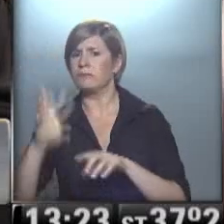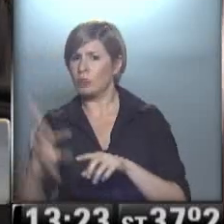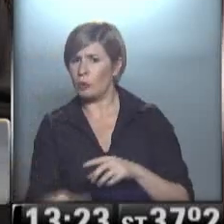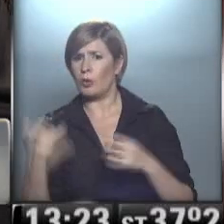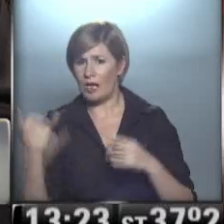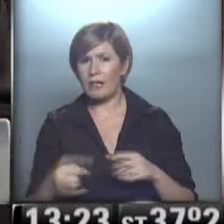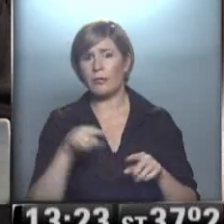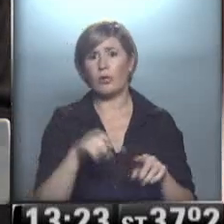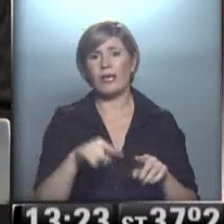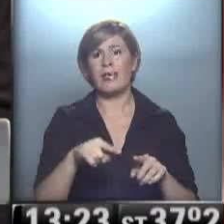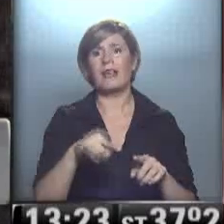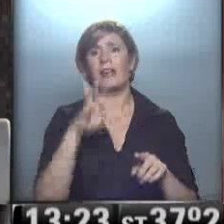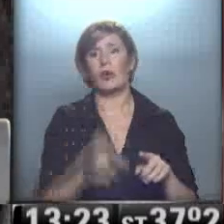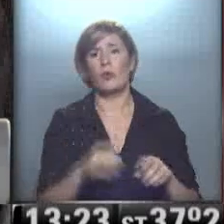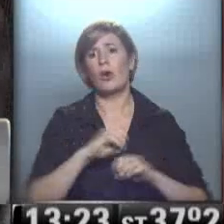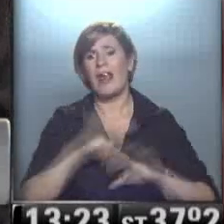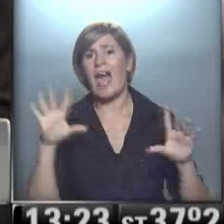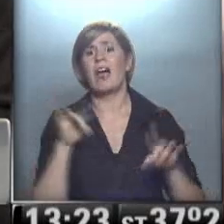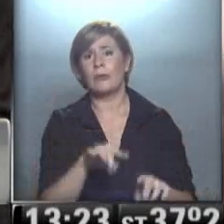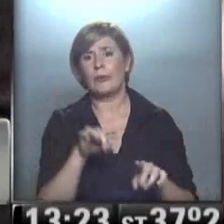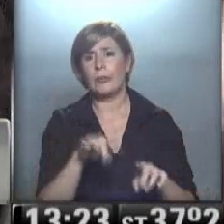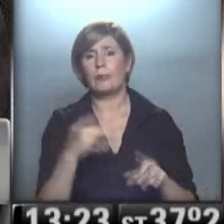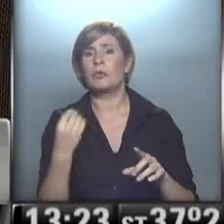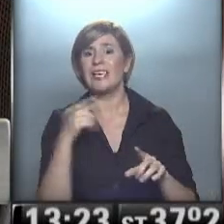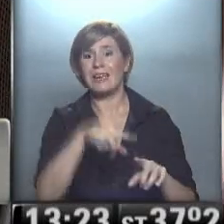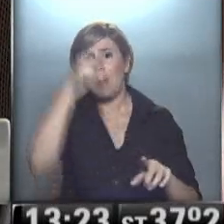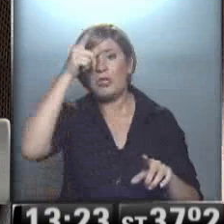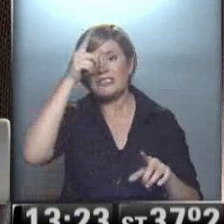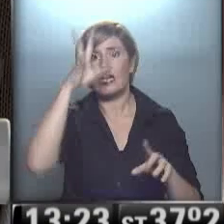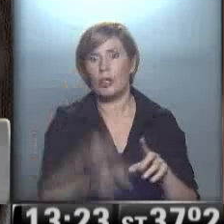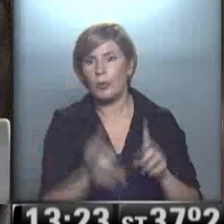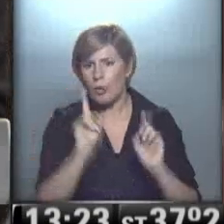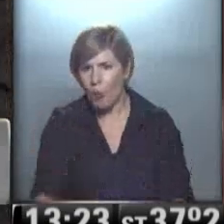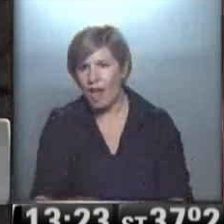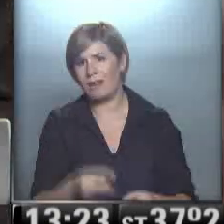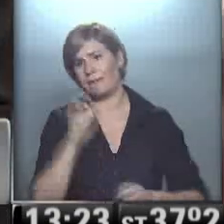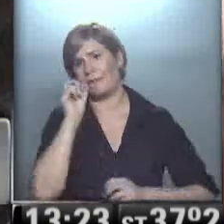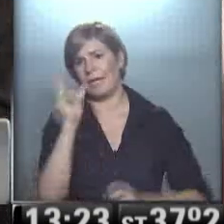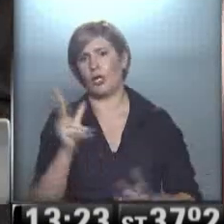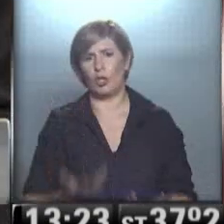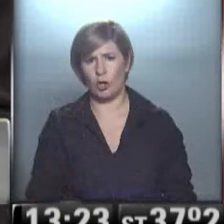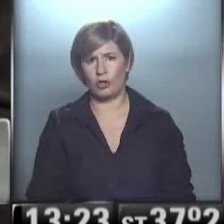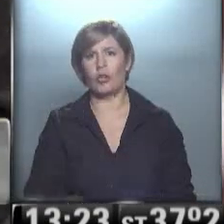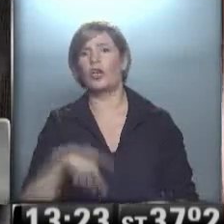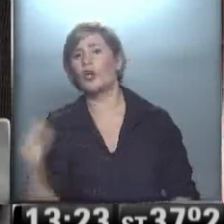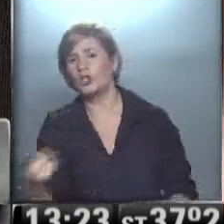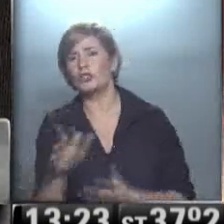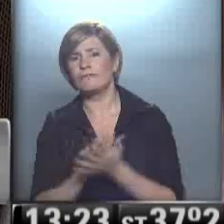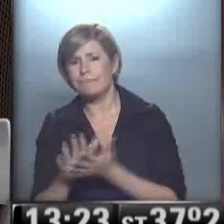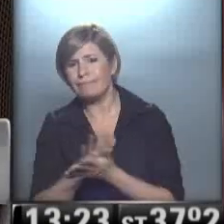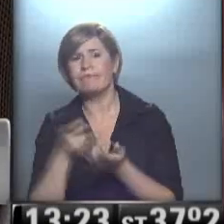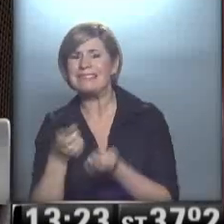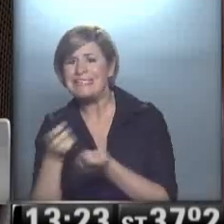como decíamos antes, o sea, agravado por la condición de policía, es un suboficial. Los otros casos son sedición, o sea, son